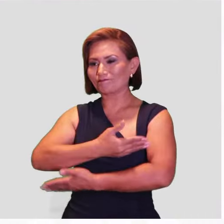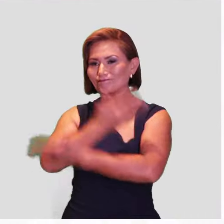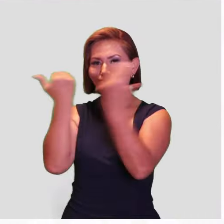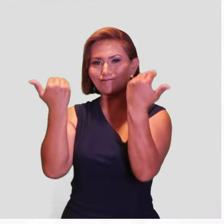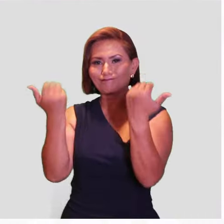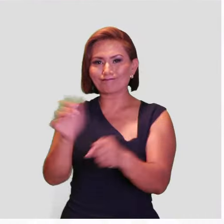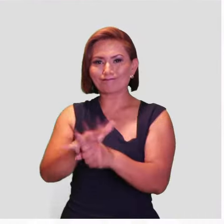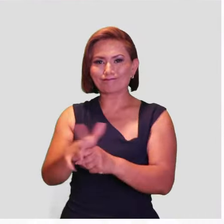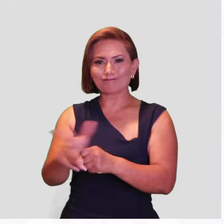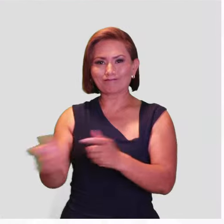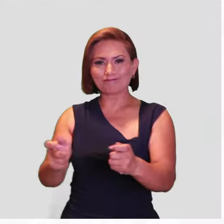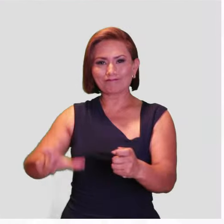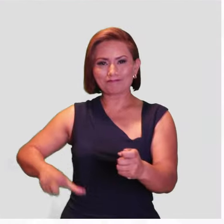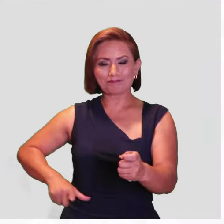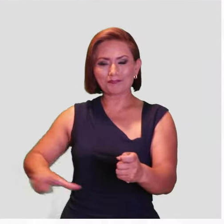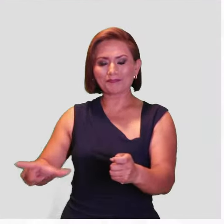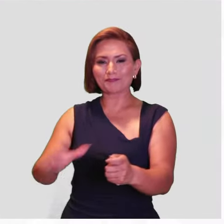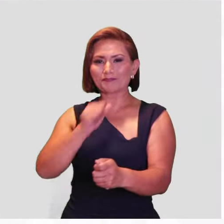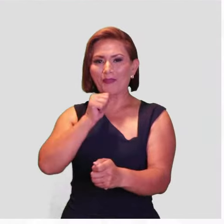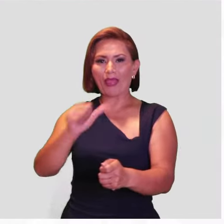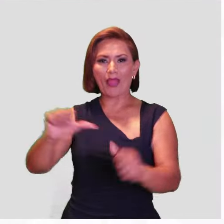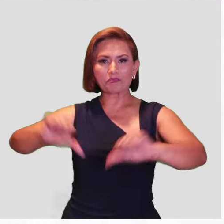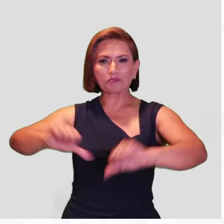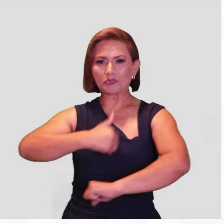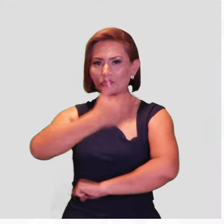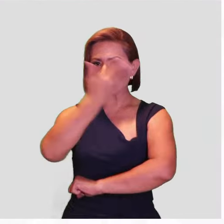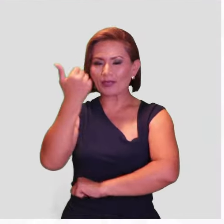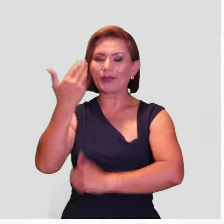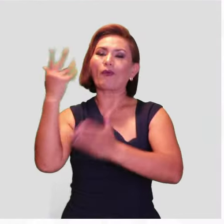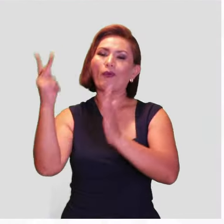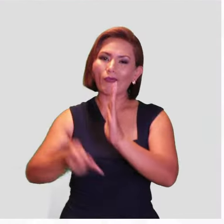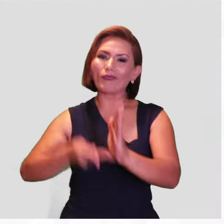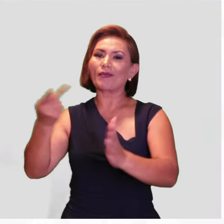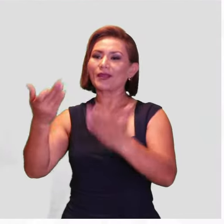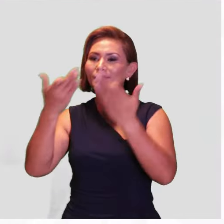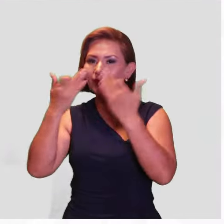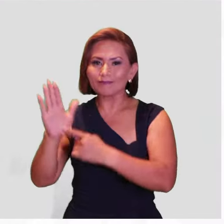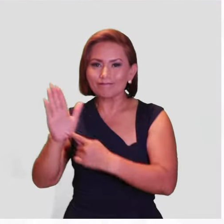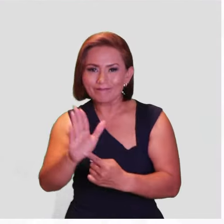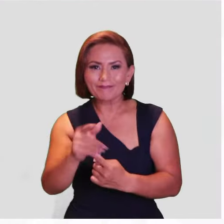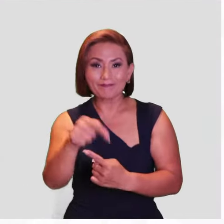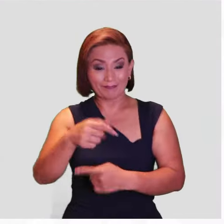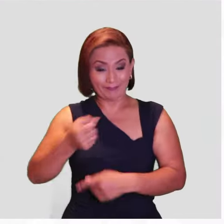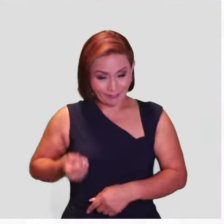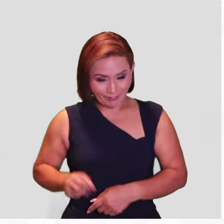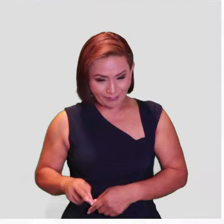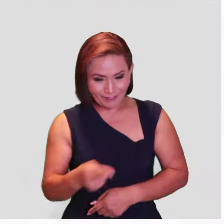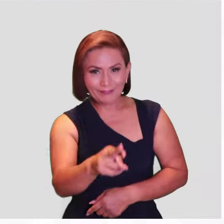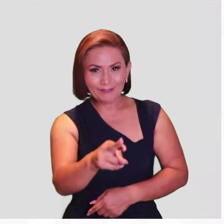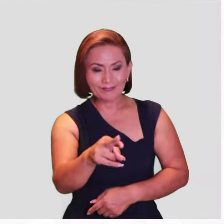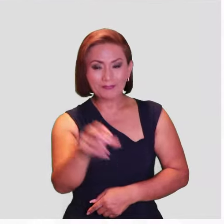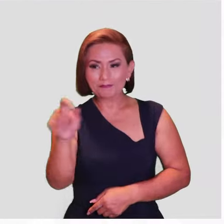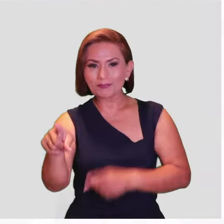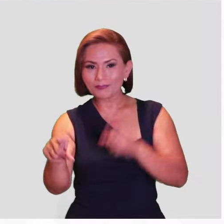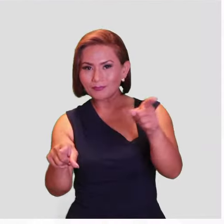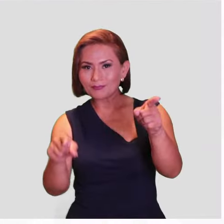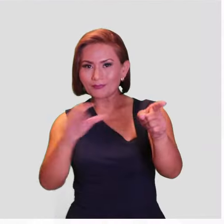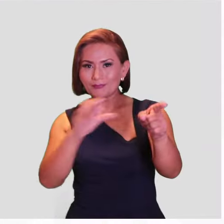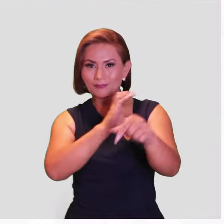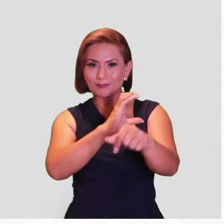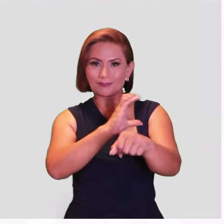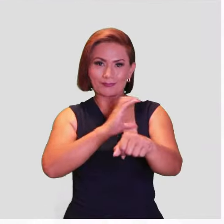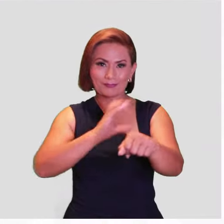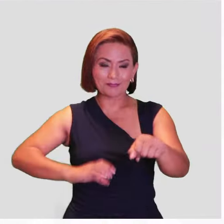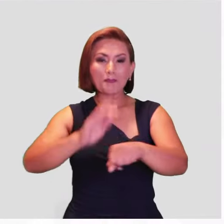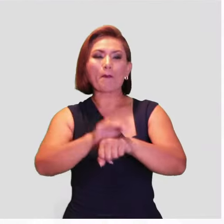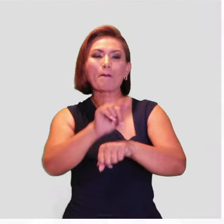este tipo de aseveraciones. Lo demuestra una vez más en San Juan del Río, y también va para el candidato amigo del